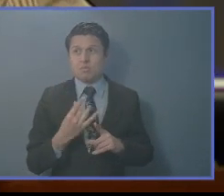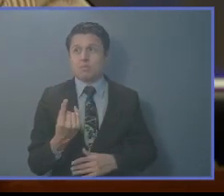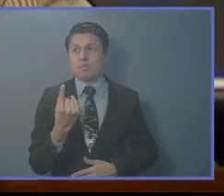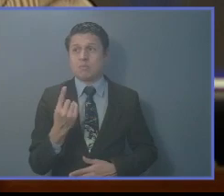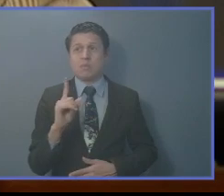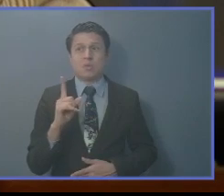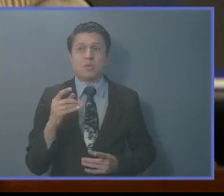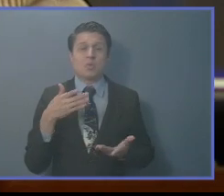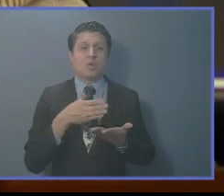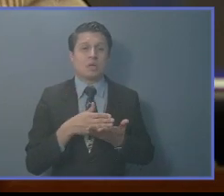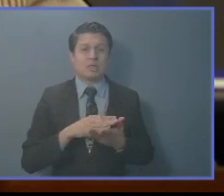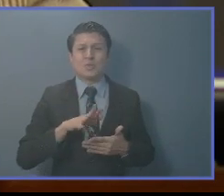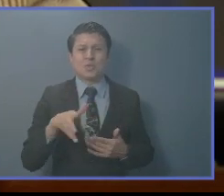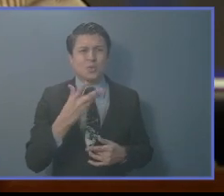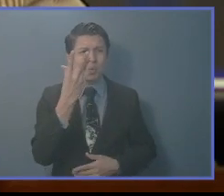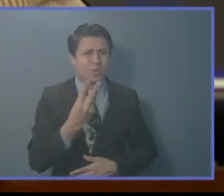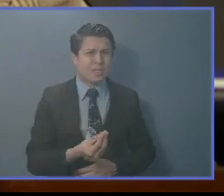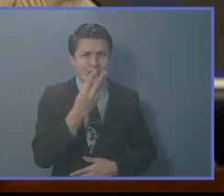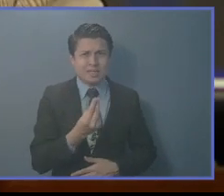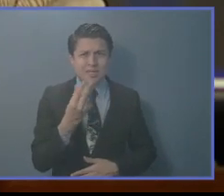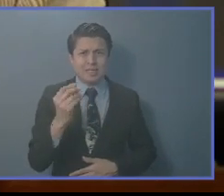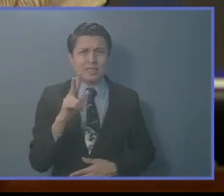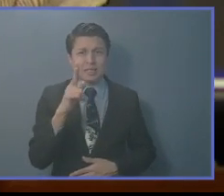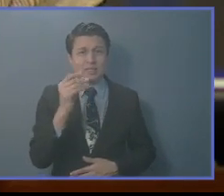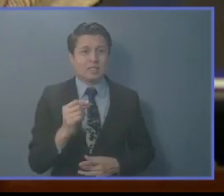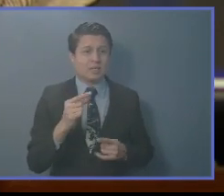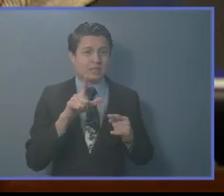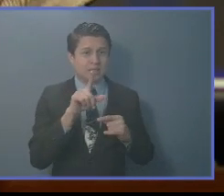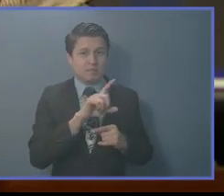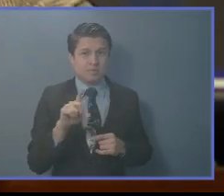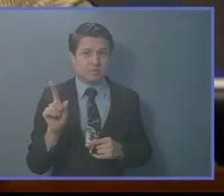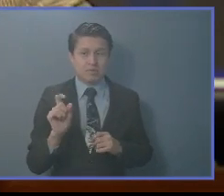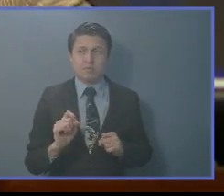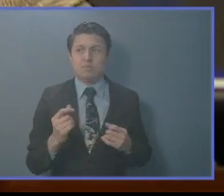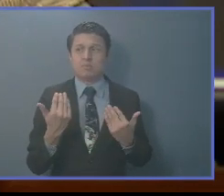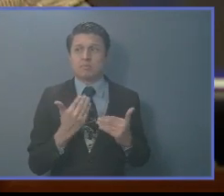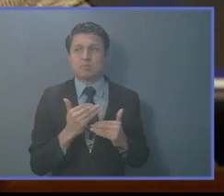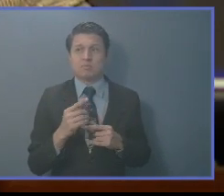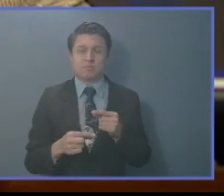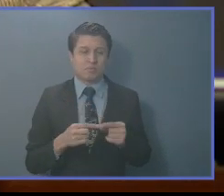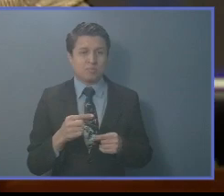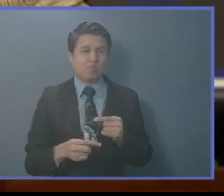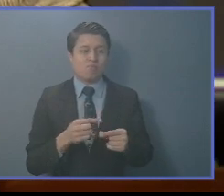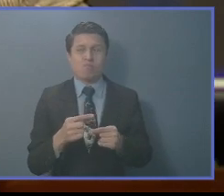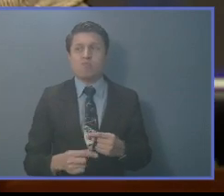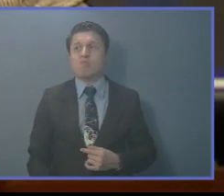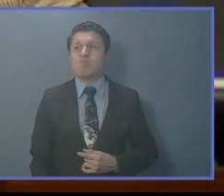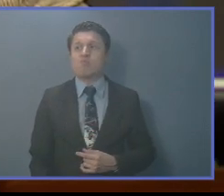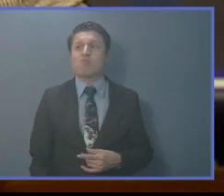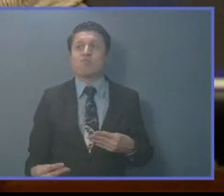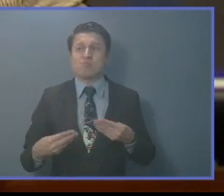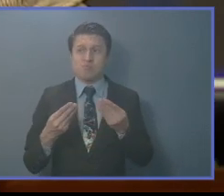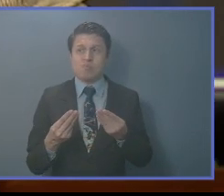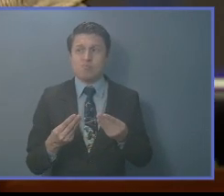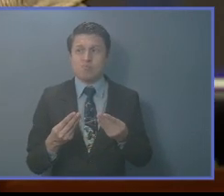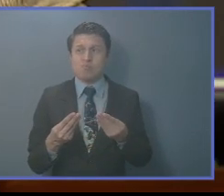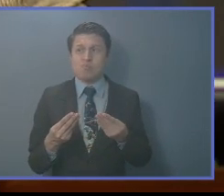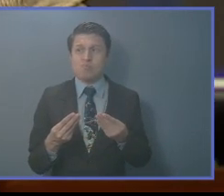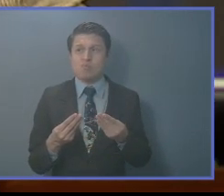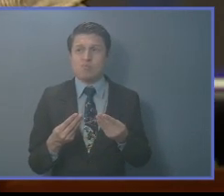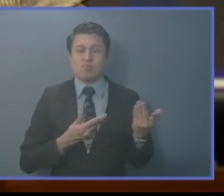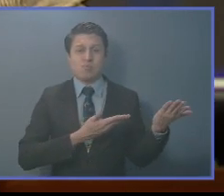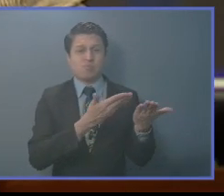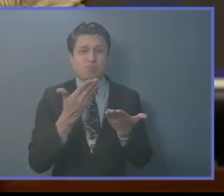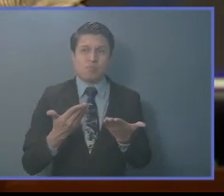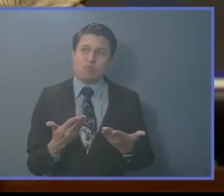asistan de forma consecutiva 3 días a la semana. Además, se proveerá la entrega a domicilio de bienes y servicios